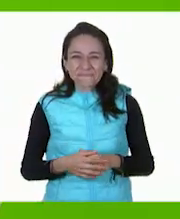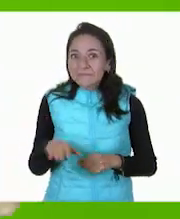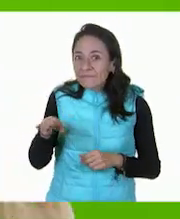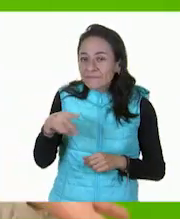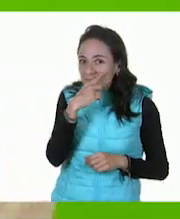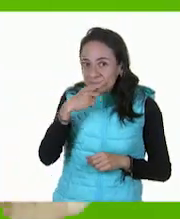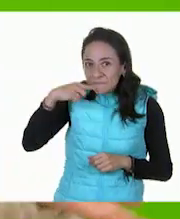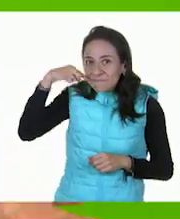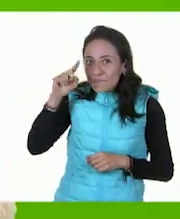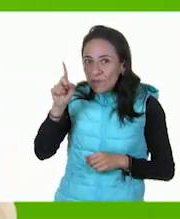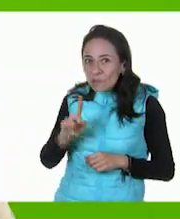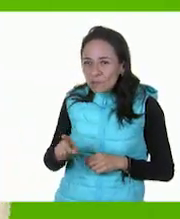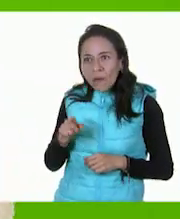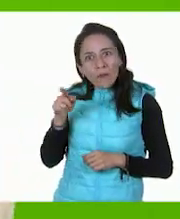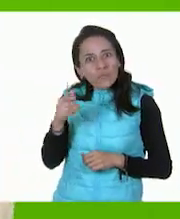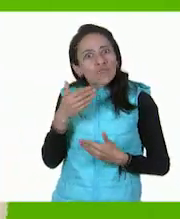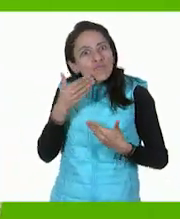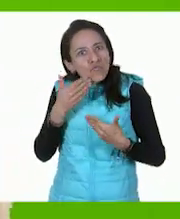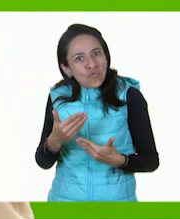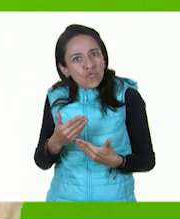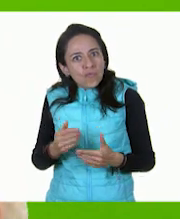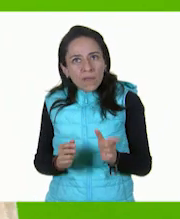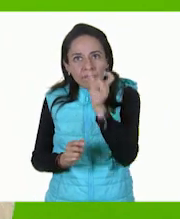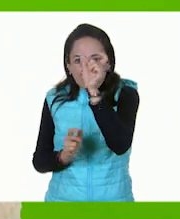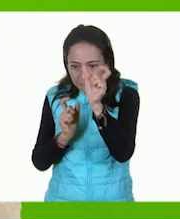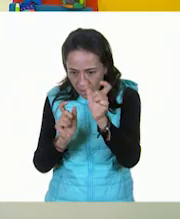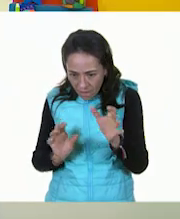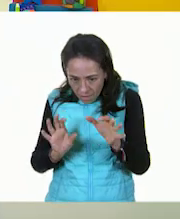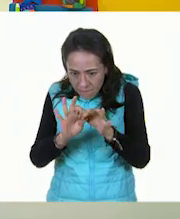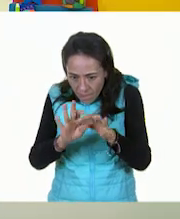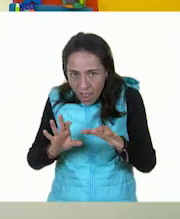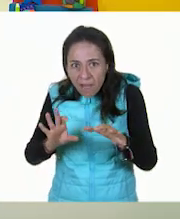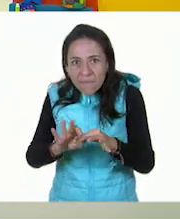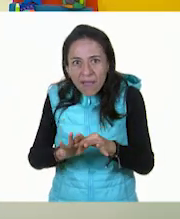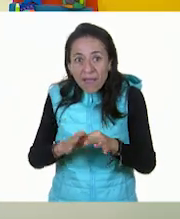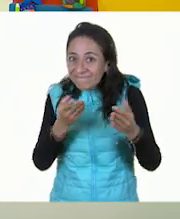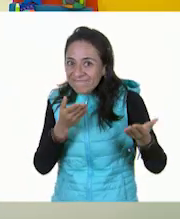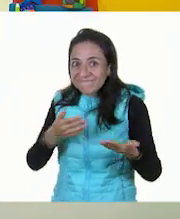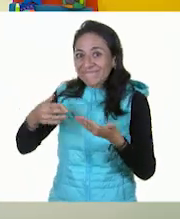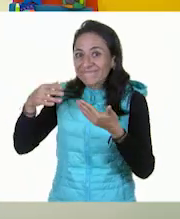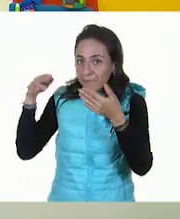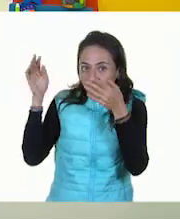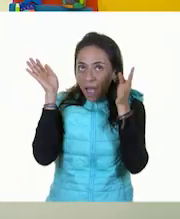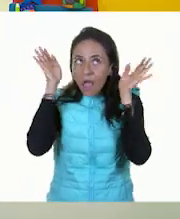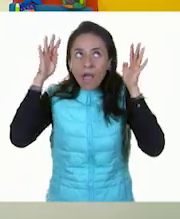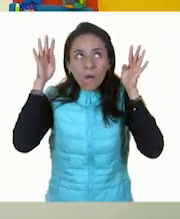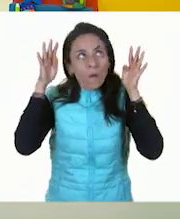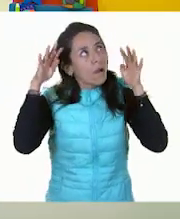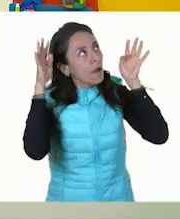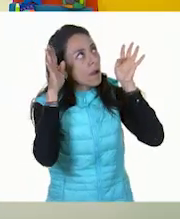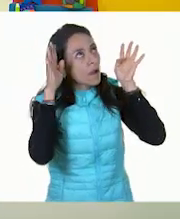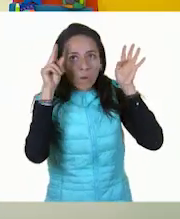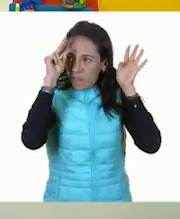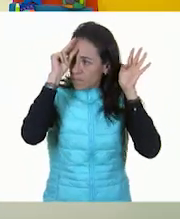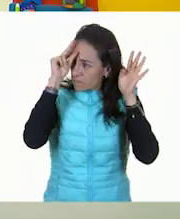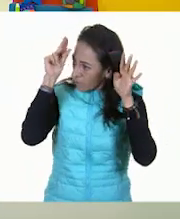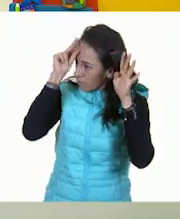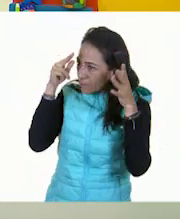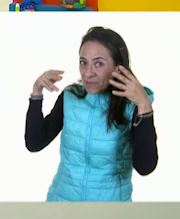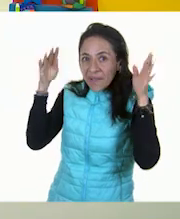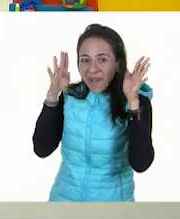Sohar, qué buena rima te salió cuando mandaste a ver la cápsula de ajolisto. Sí, es que ya aprendí a hacer rimas. Oigan, ahí en